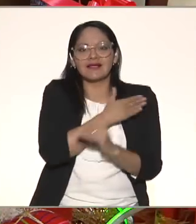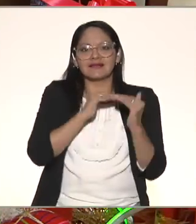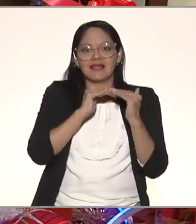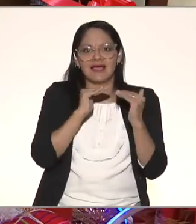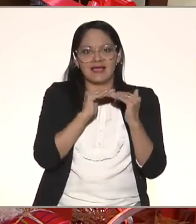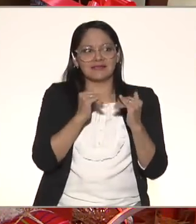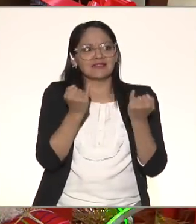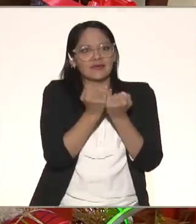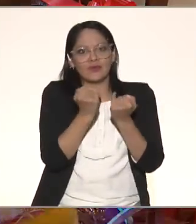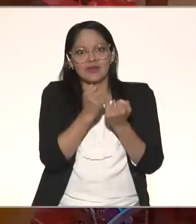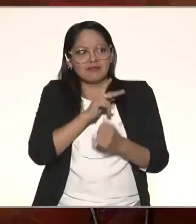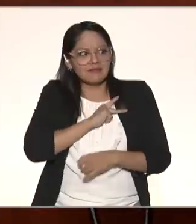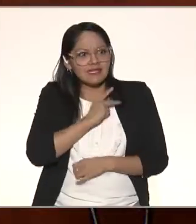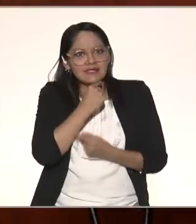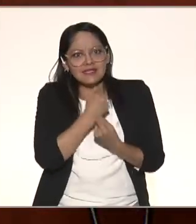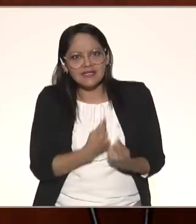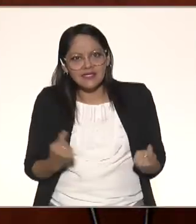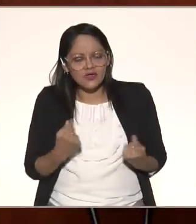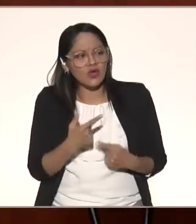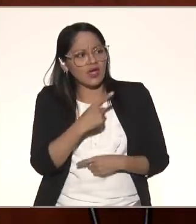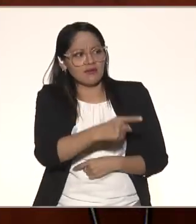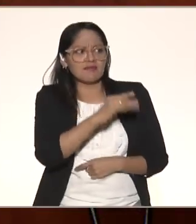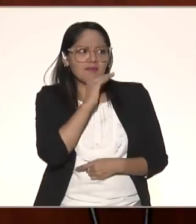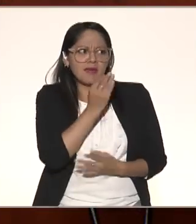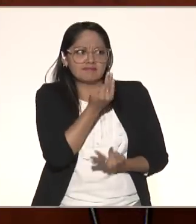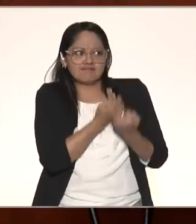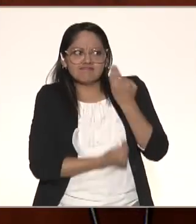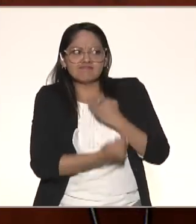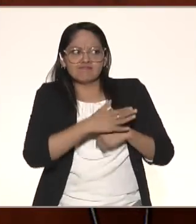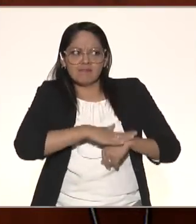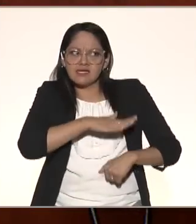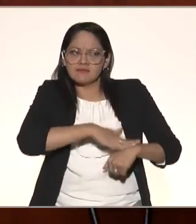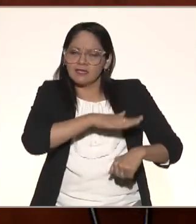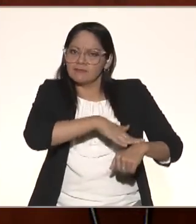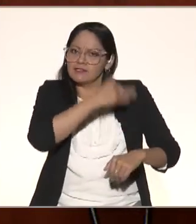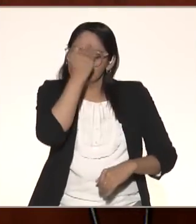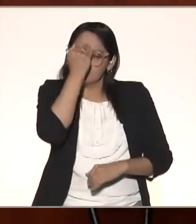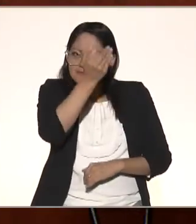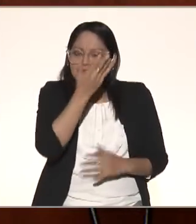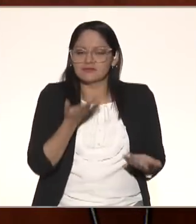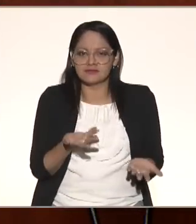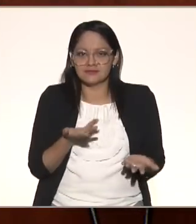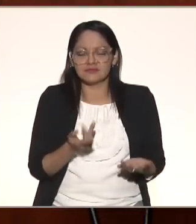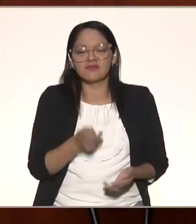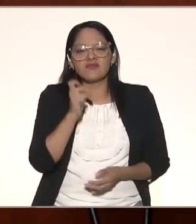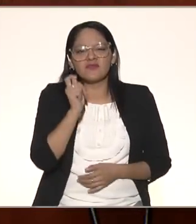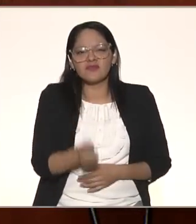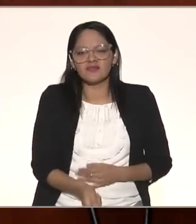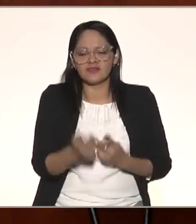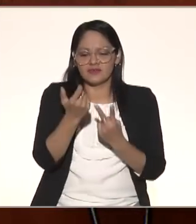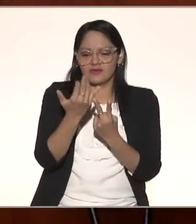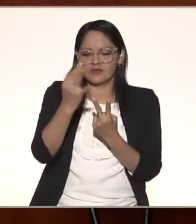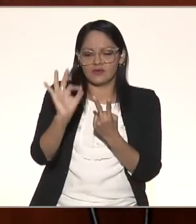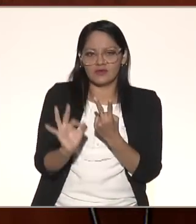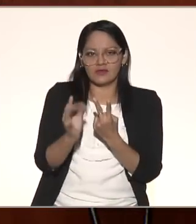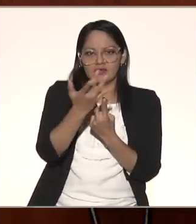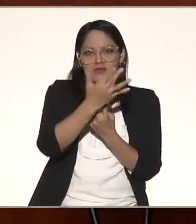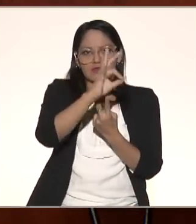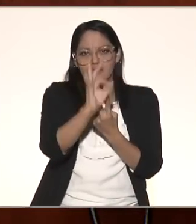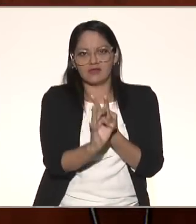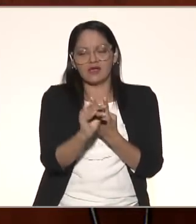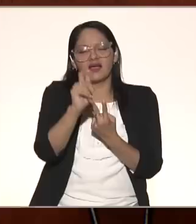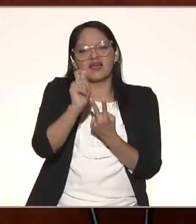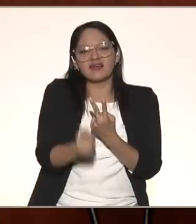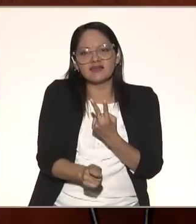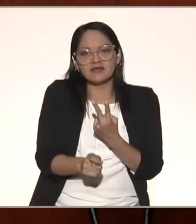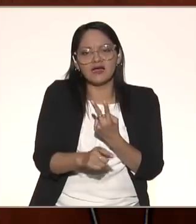necesitaba más de lo que he recibido desde que nací. Entonces, más que un 50-50 sería quién